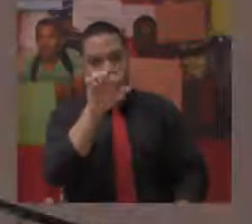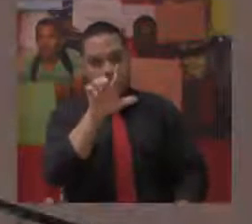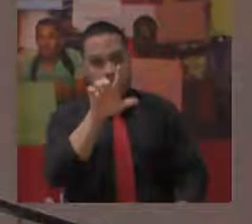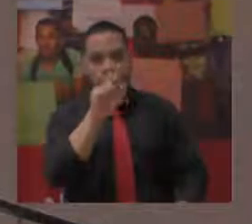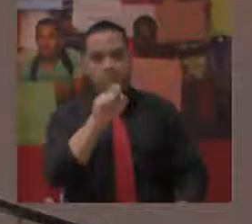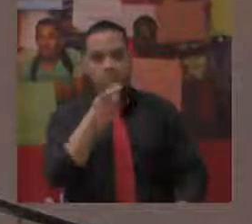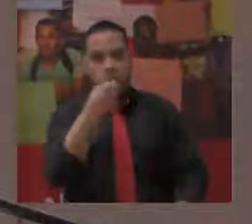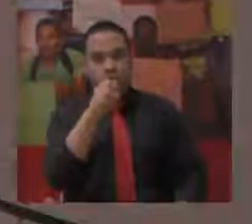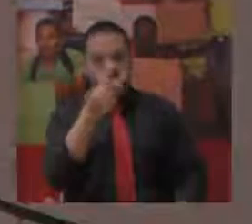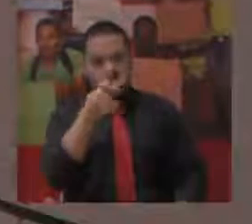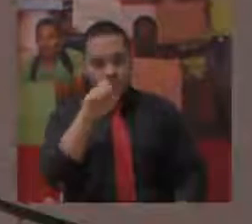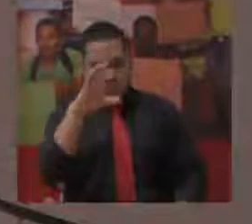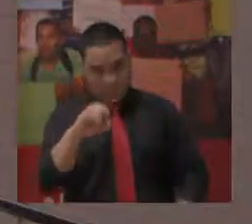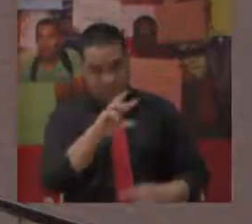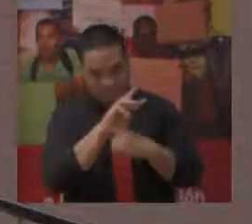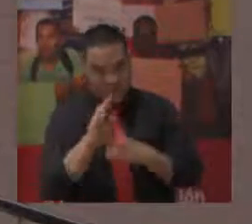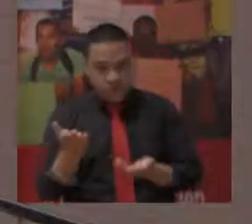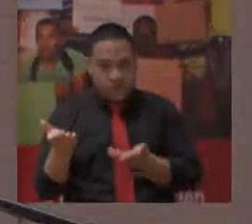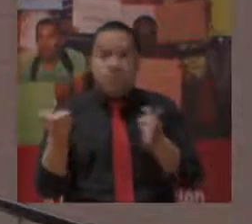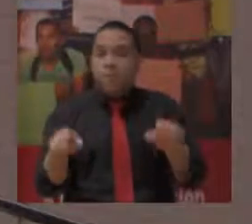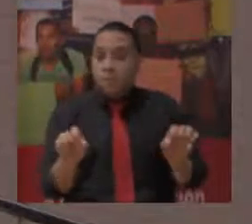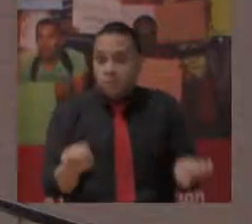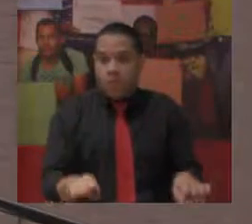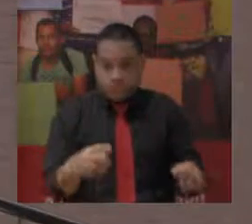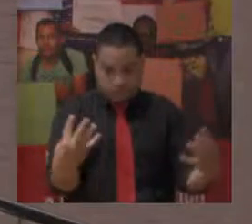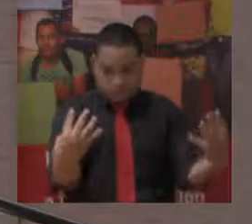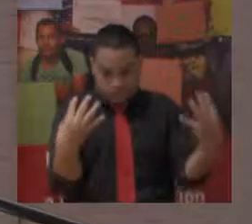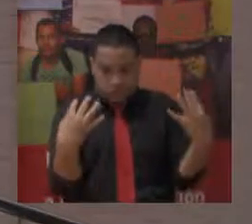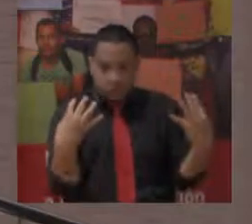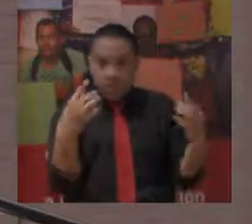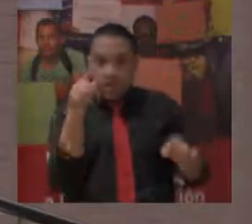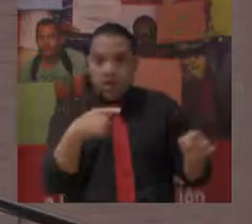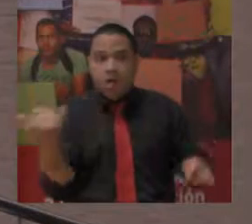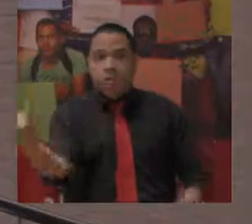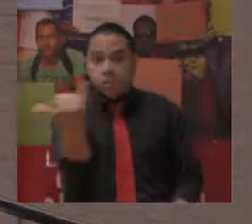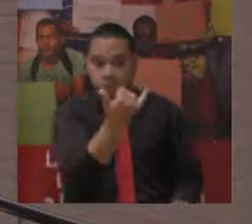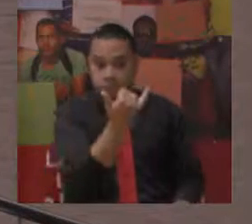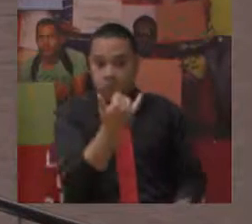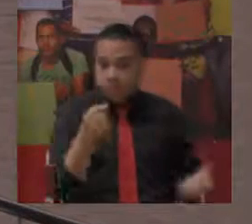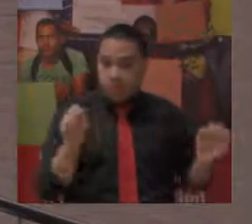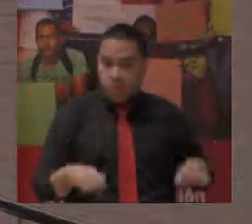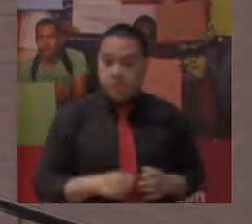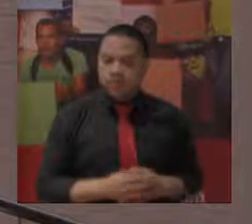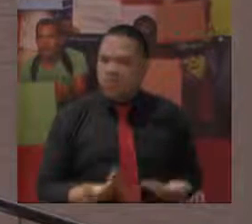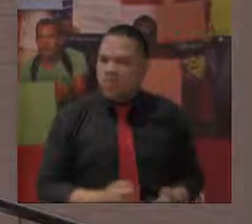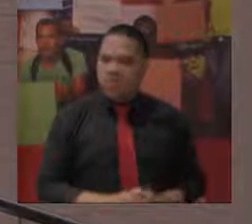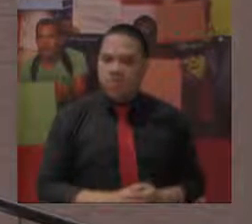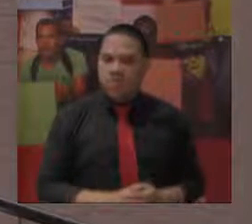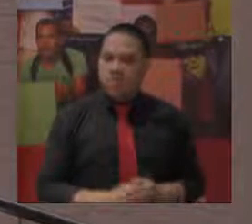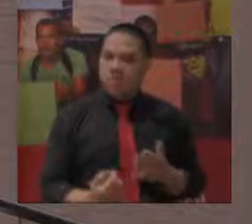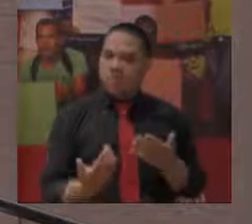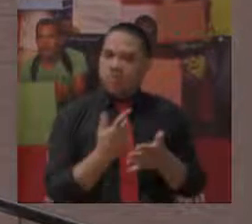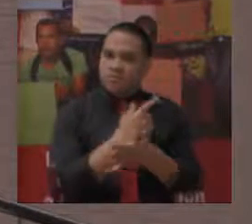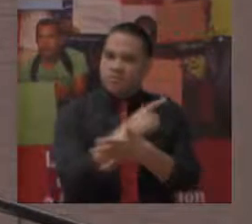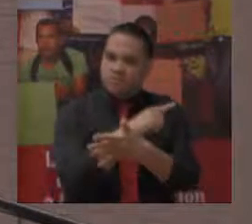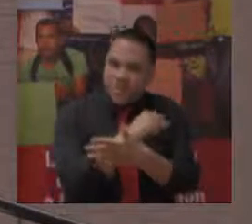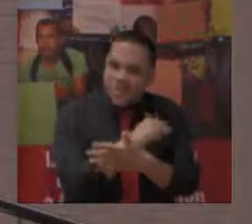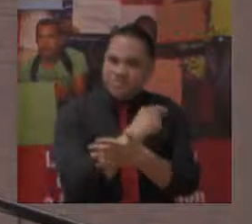www.urnadecristal.gov.co. Y ustedes también pueden seguir nuestro evento, quienes están en el auditorio, a través de las redes sociales,